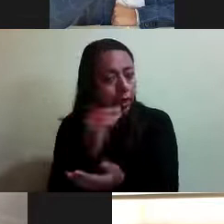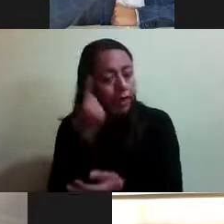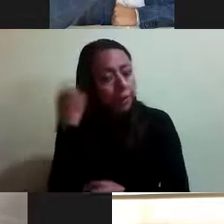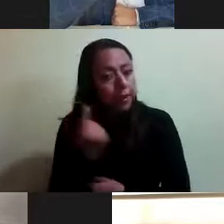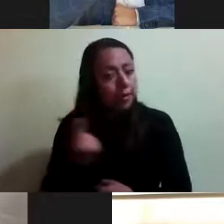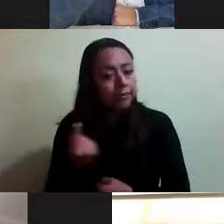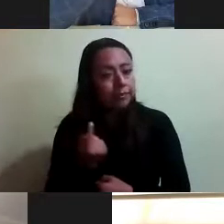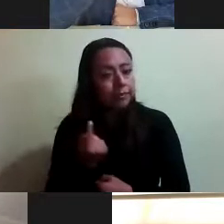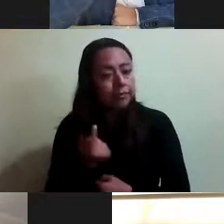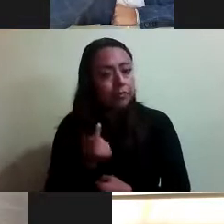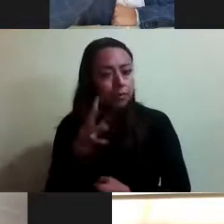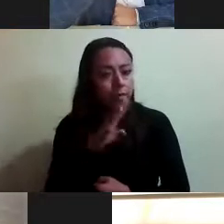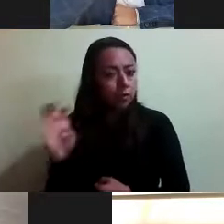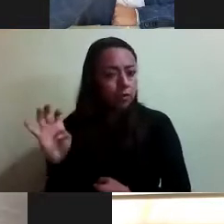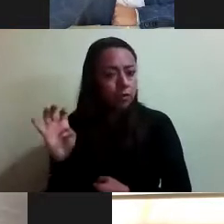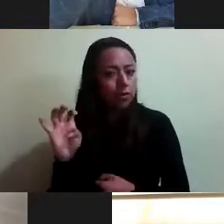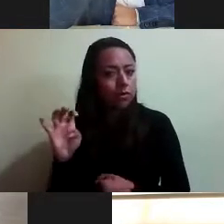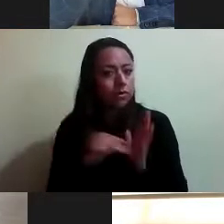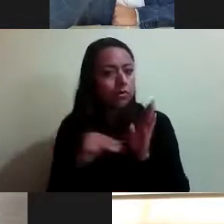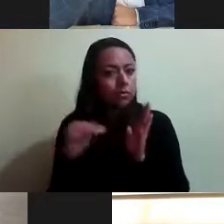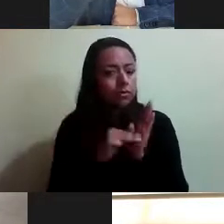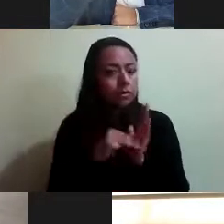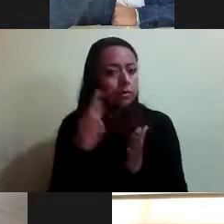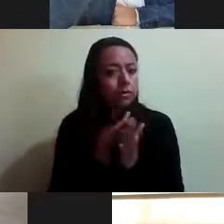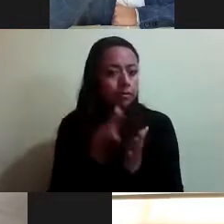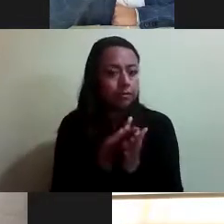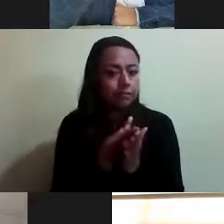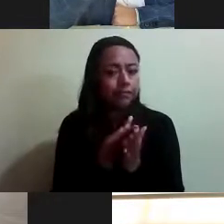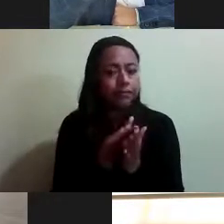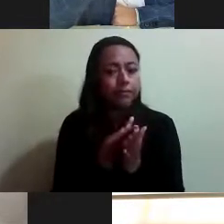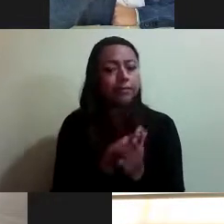los 400 millones de pesos que se